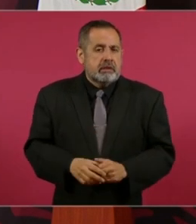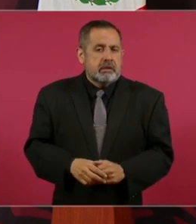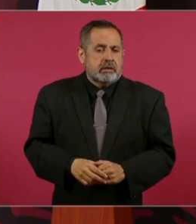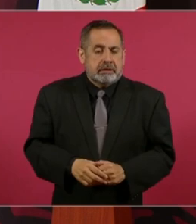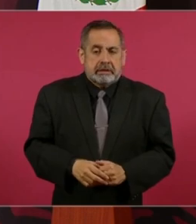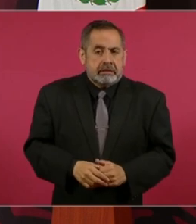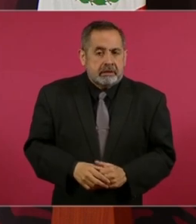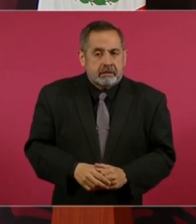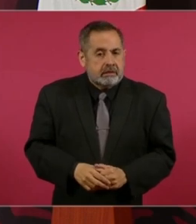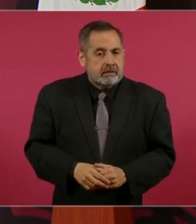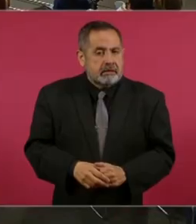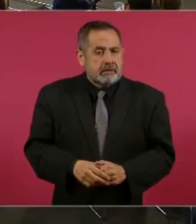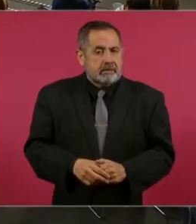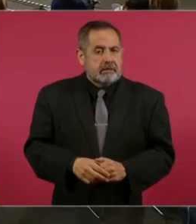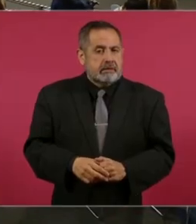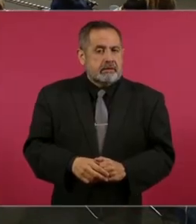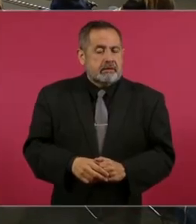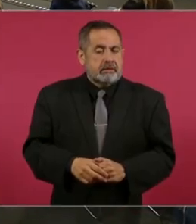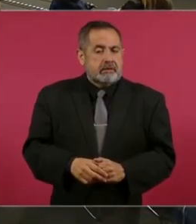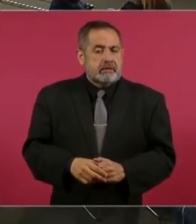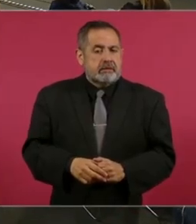y